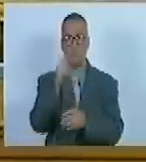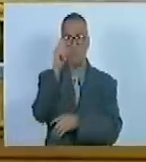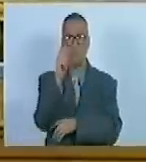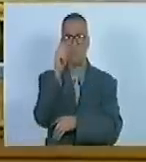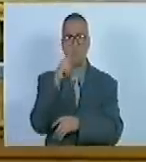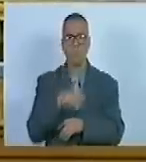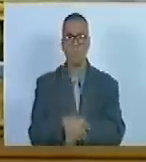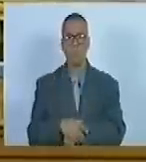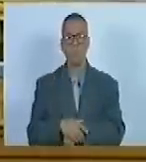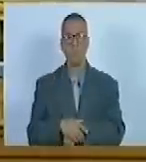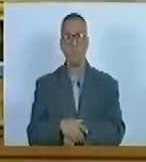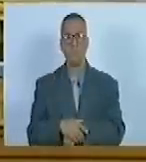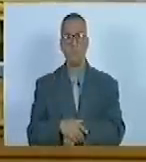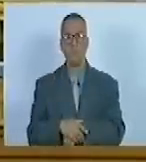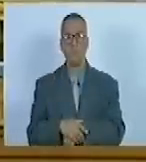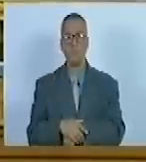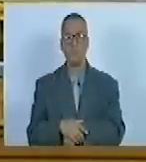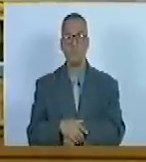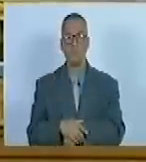diputado.